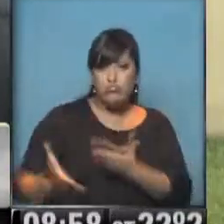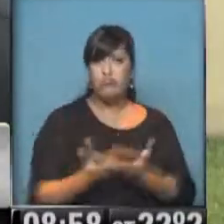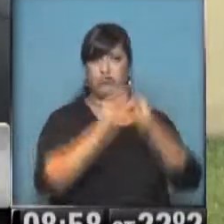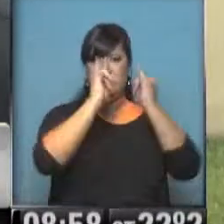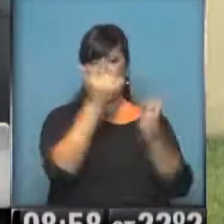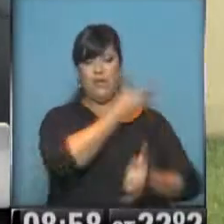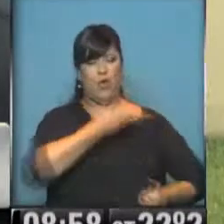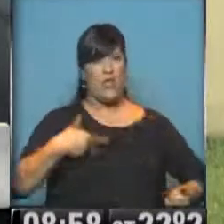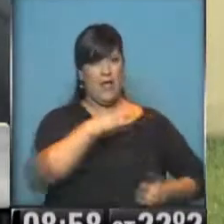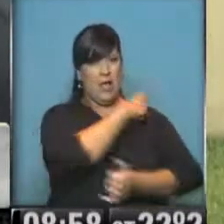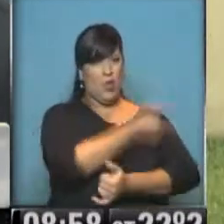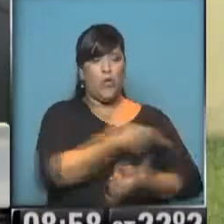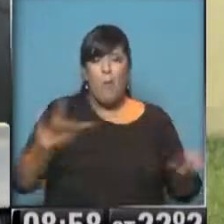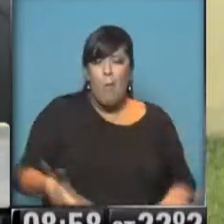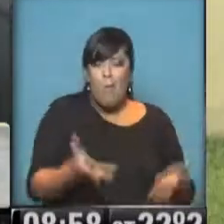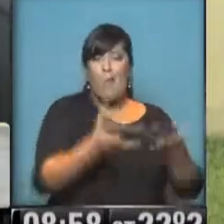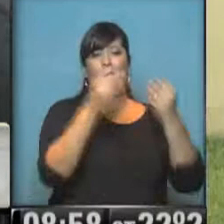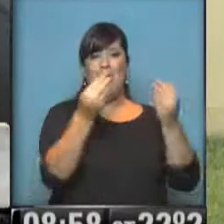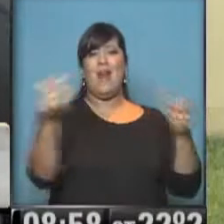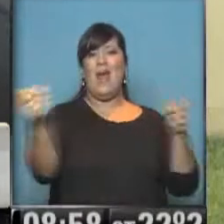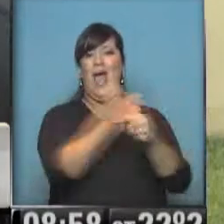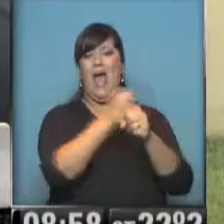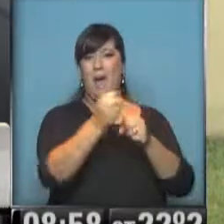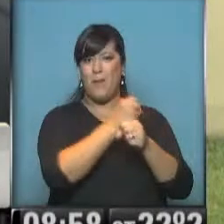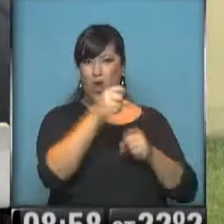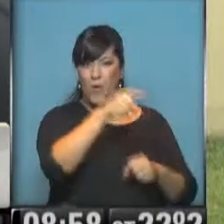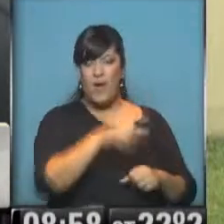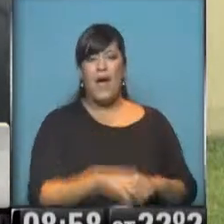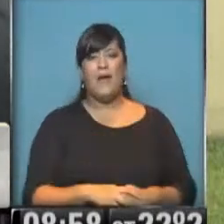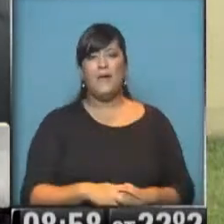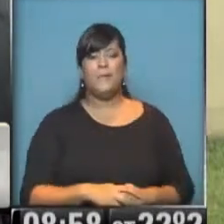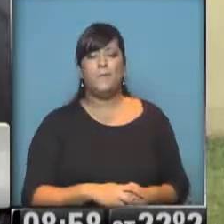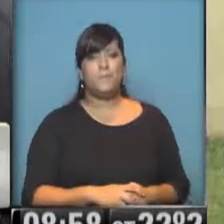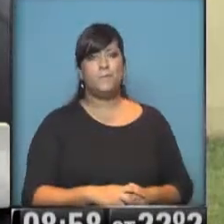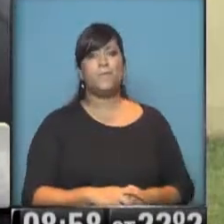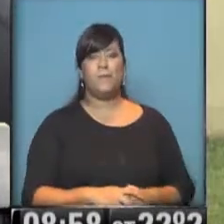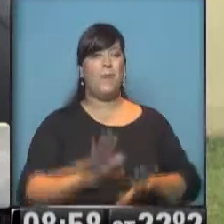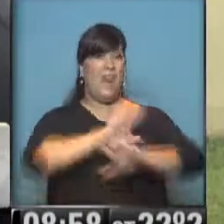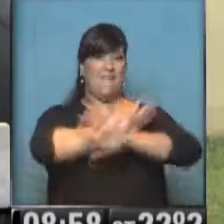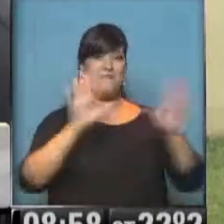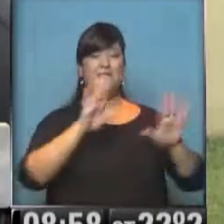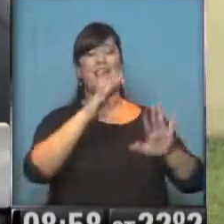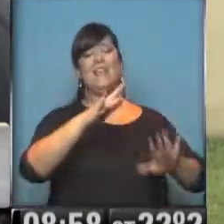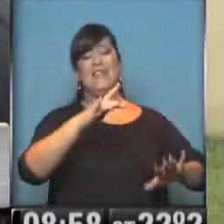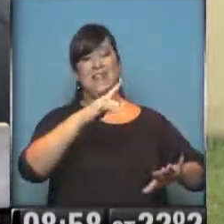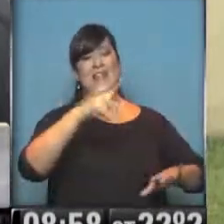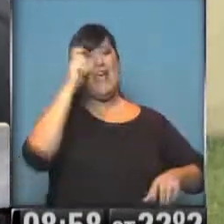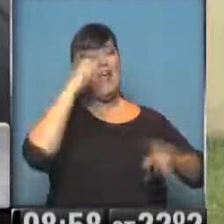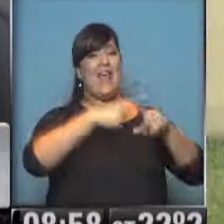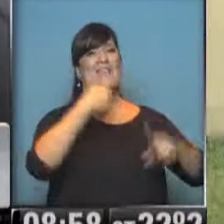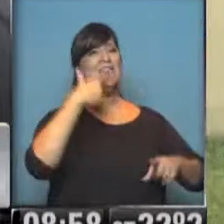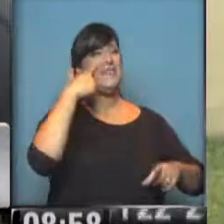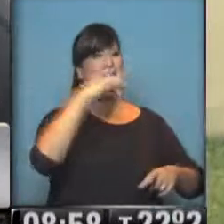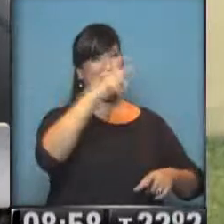ejecutivo que se impulsó para de alguna manera dar cierre a la secretaría de inteligencia exide y formar